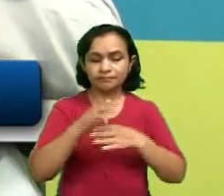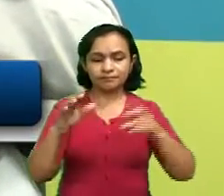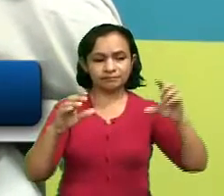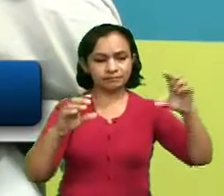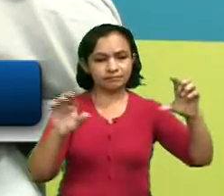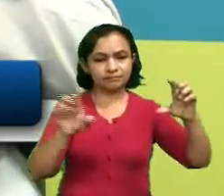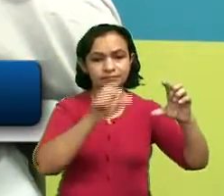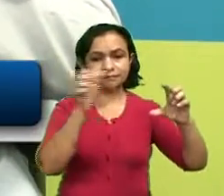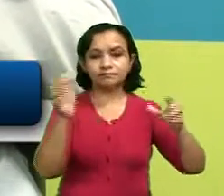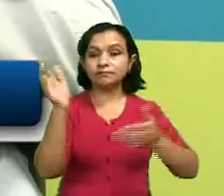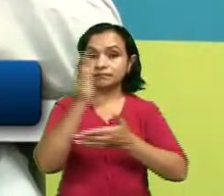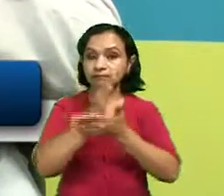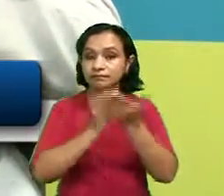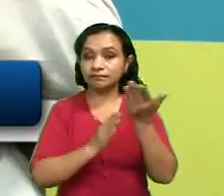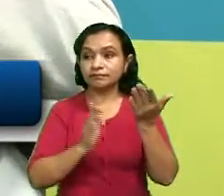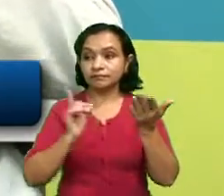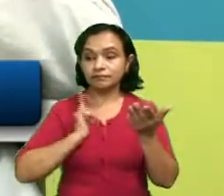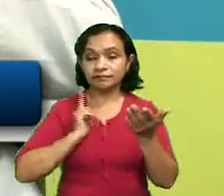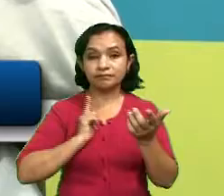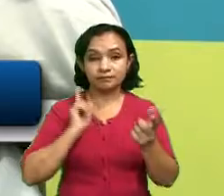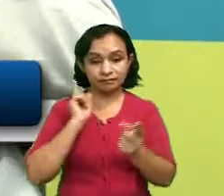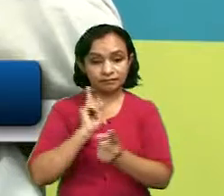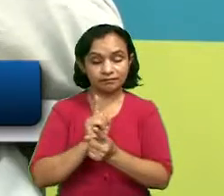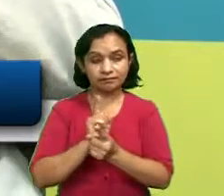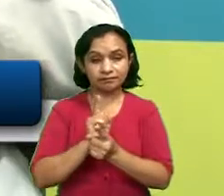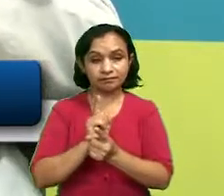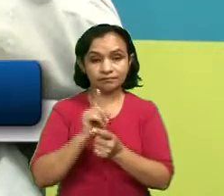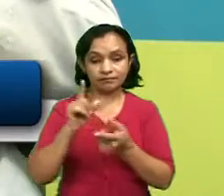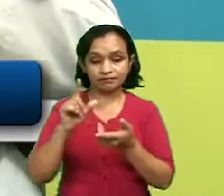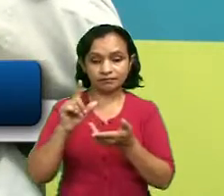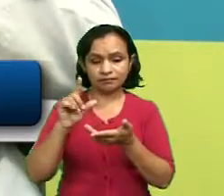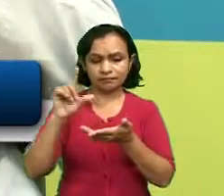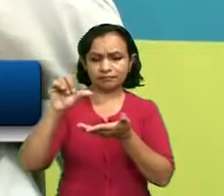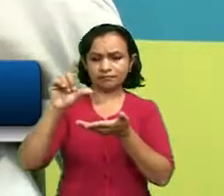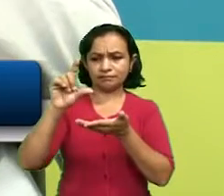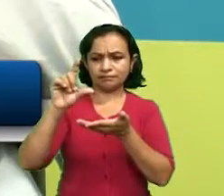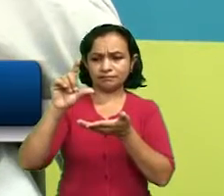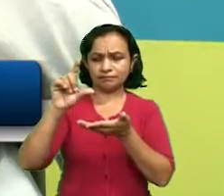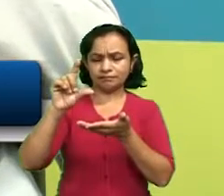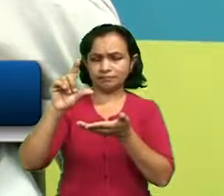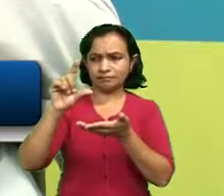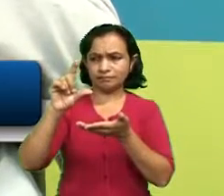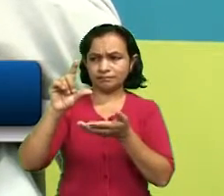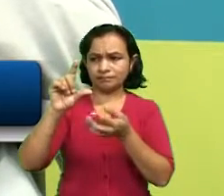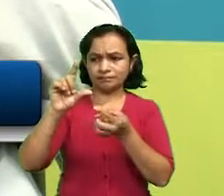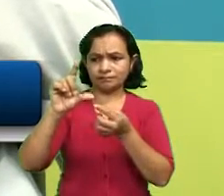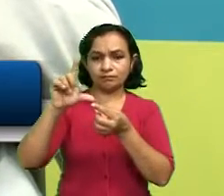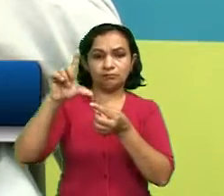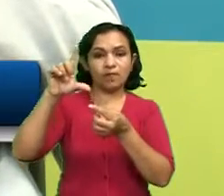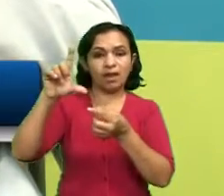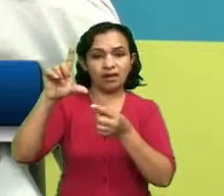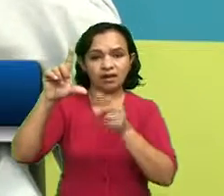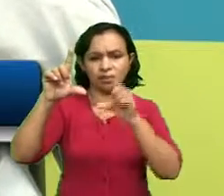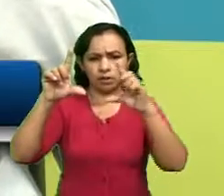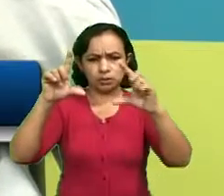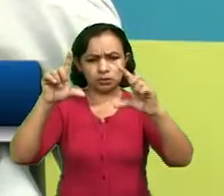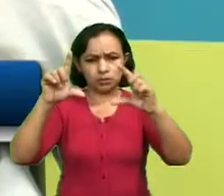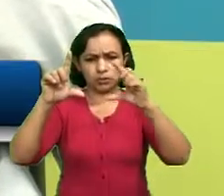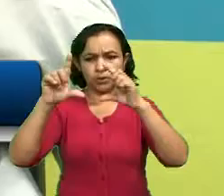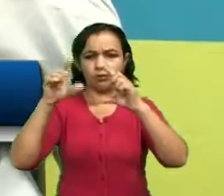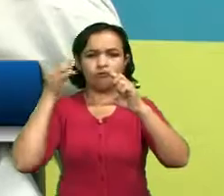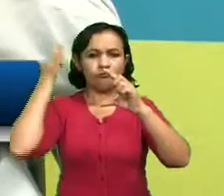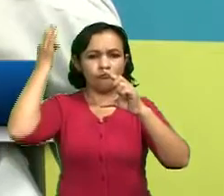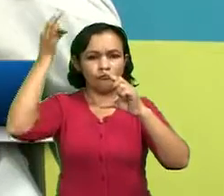otro. Porque a veces nosotros hemos encontrado ampollas de un producto que tal vez es un poco más grande la ampolla, que es